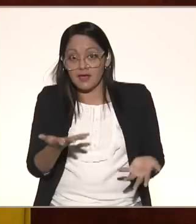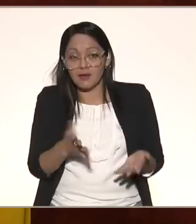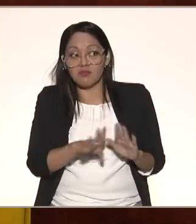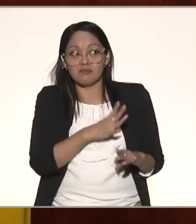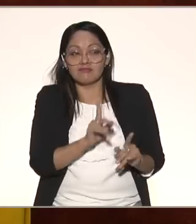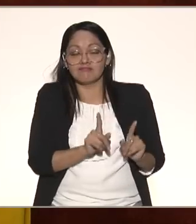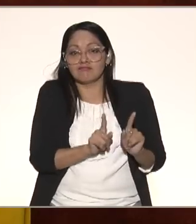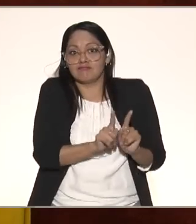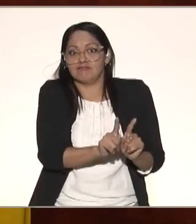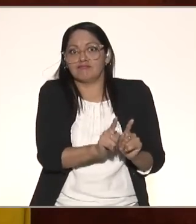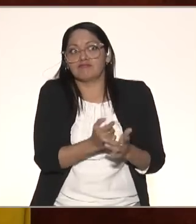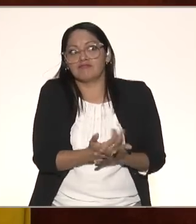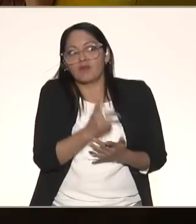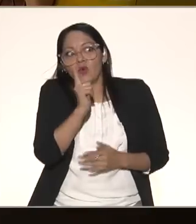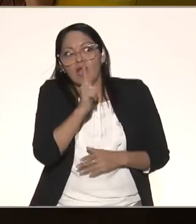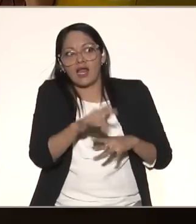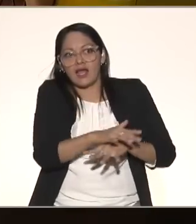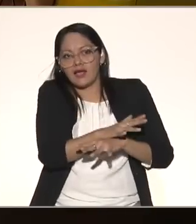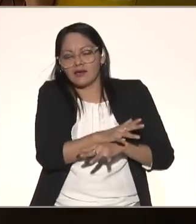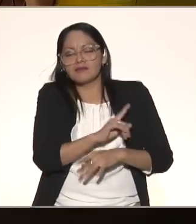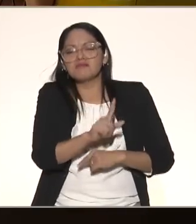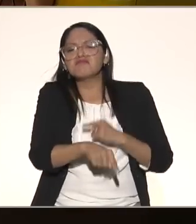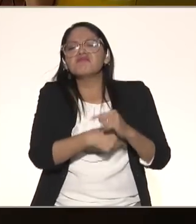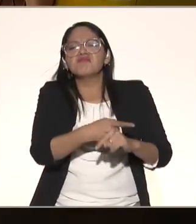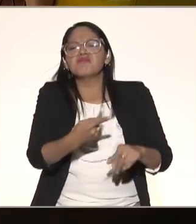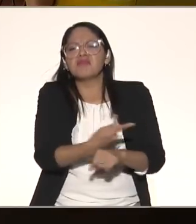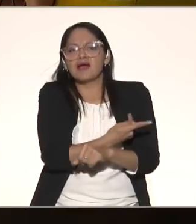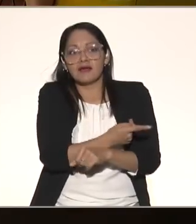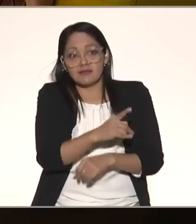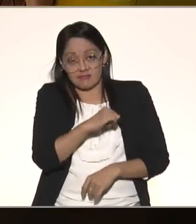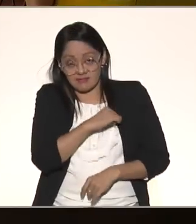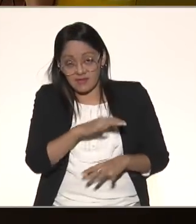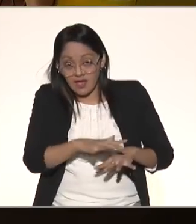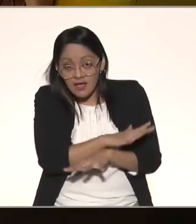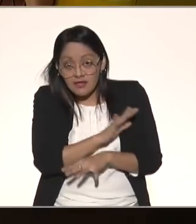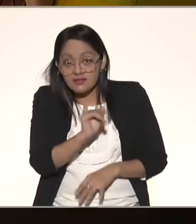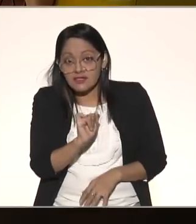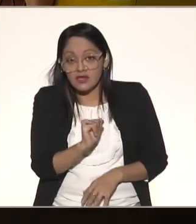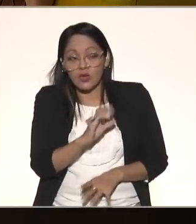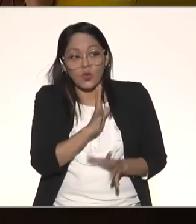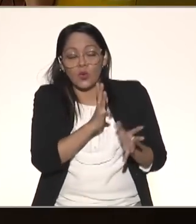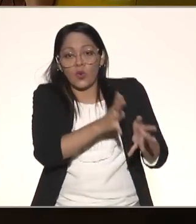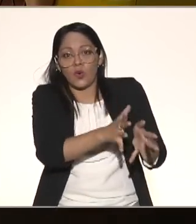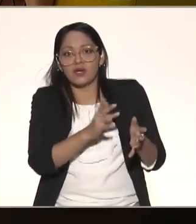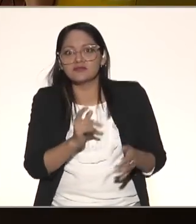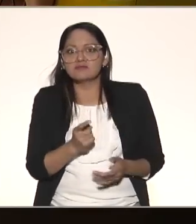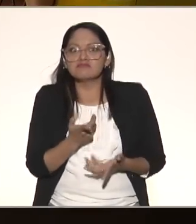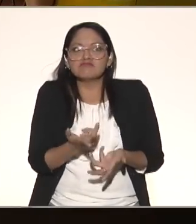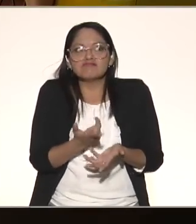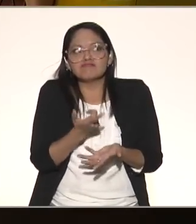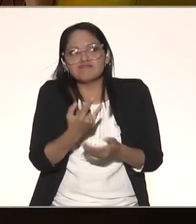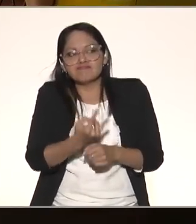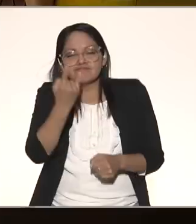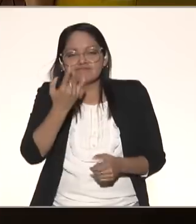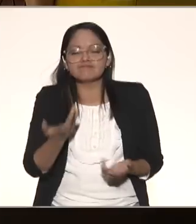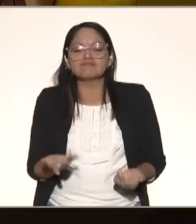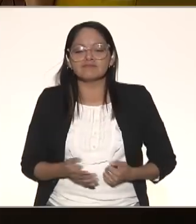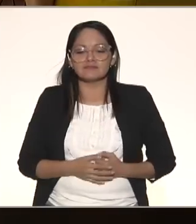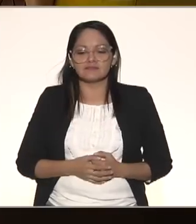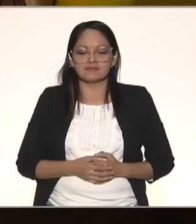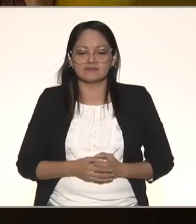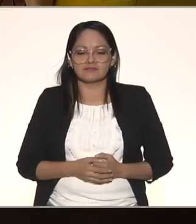ellas esperando un cambio, ¿no, Leti? Y al final, ¿sí cambian o es más la expectativa que nosotros tenemos de ellas?